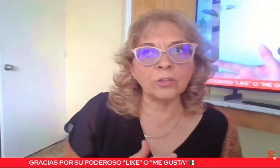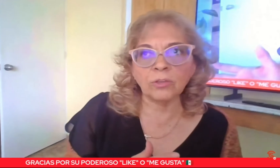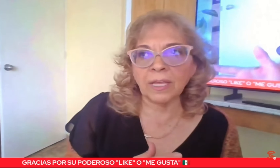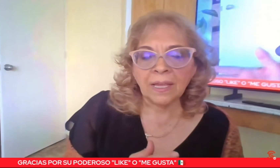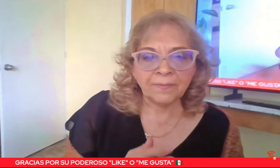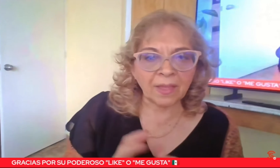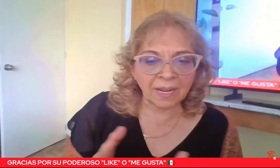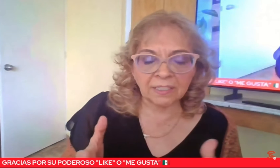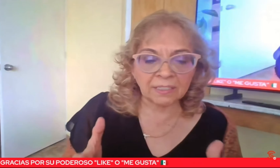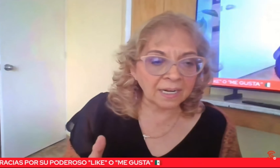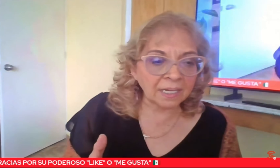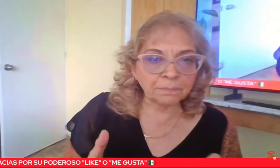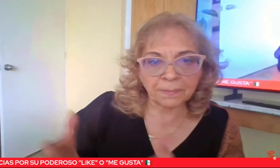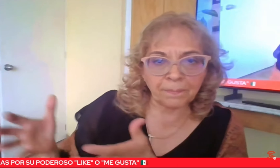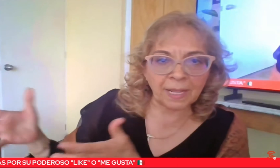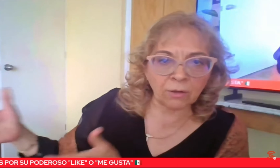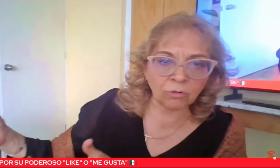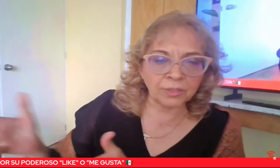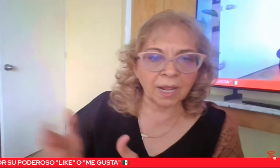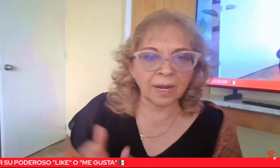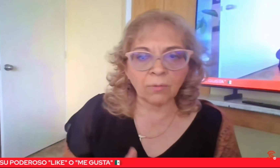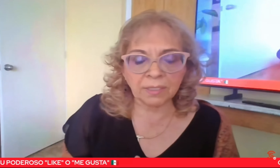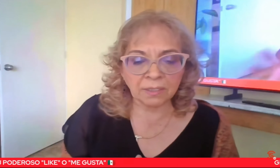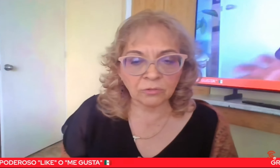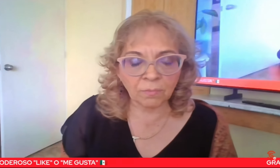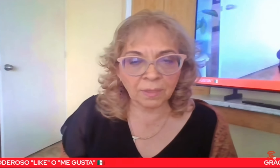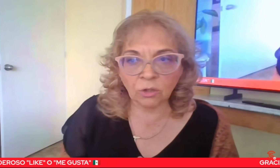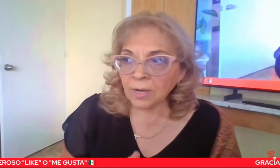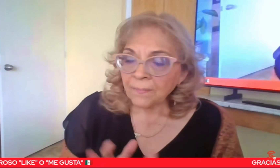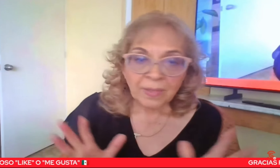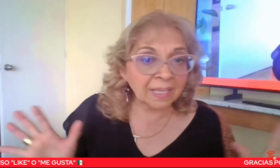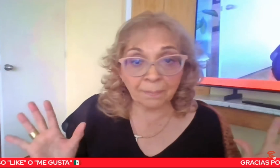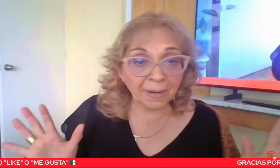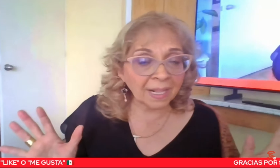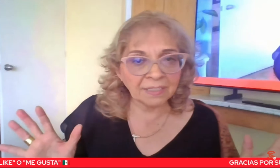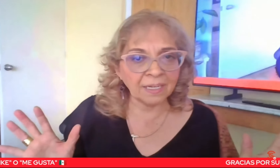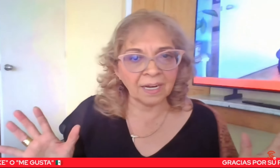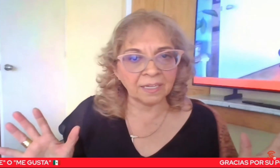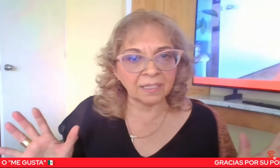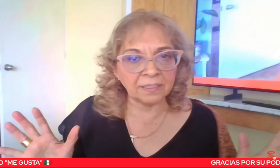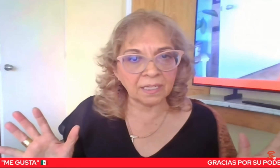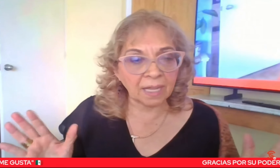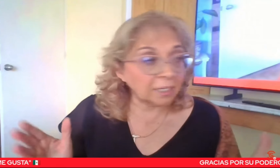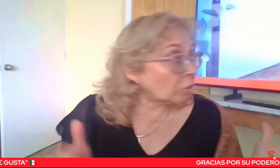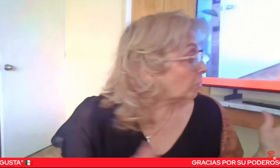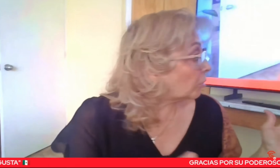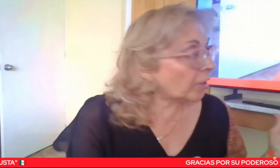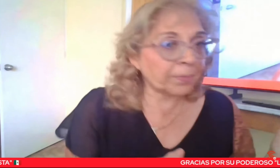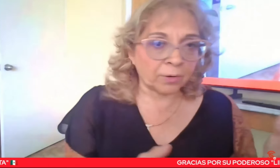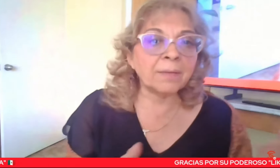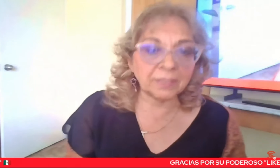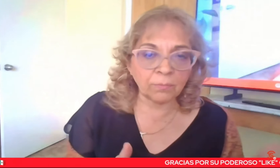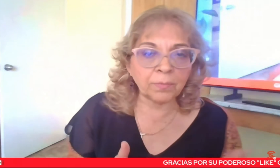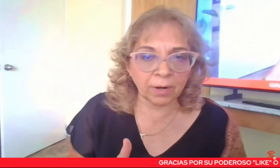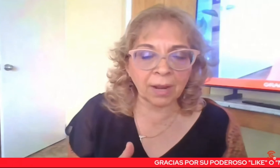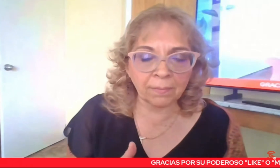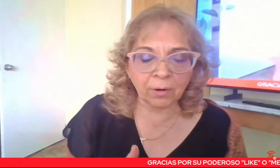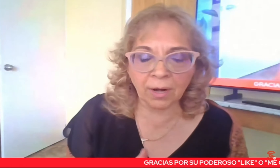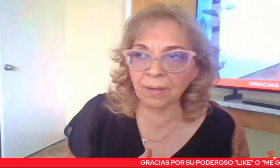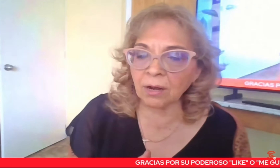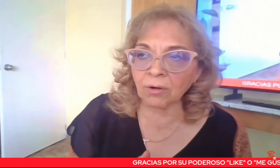proyecto de derecha de Salinas Pliego contra la Cuarta Transformación y que aparecen en las redes digitales como si fueran programas. Era